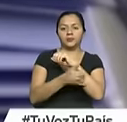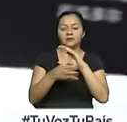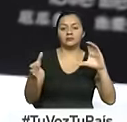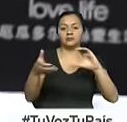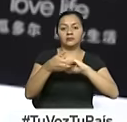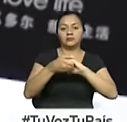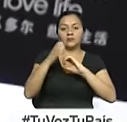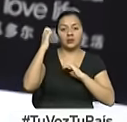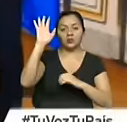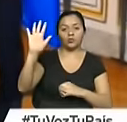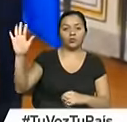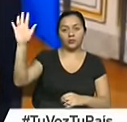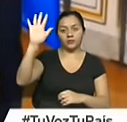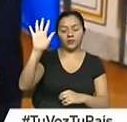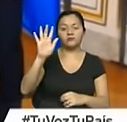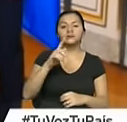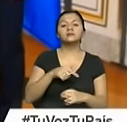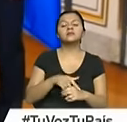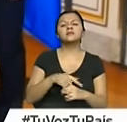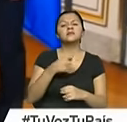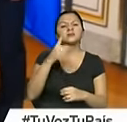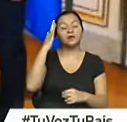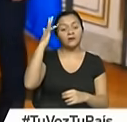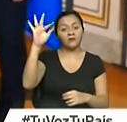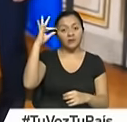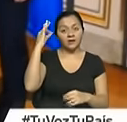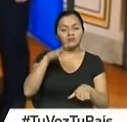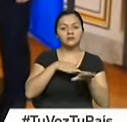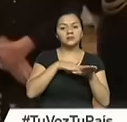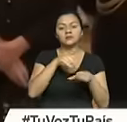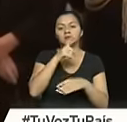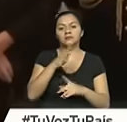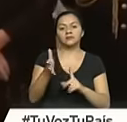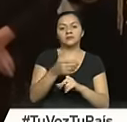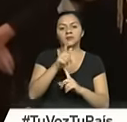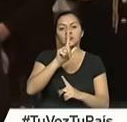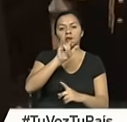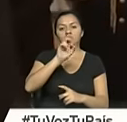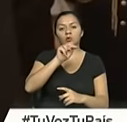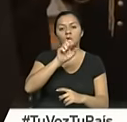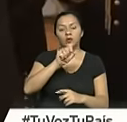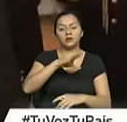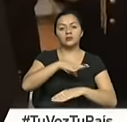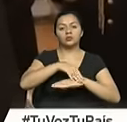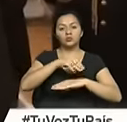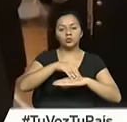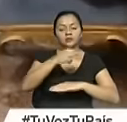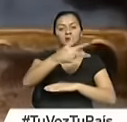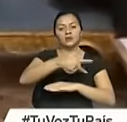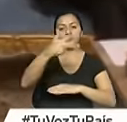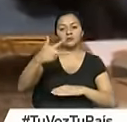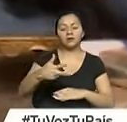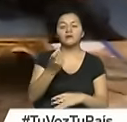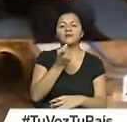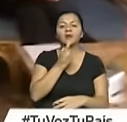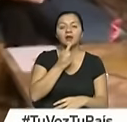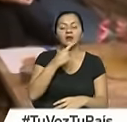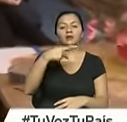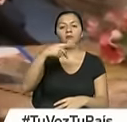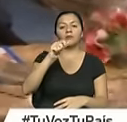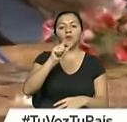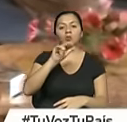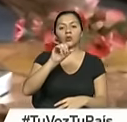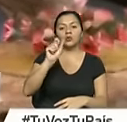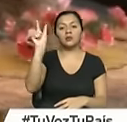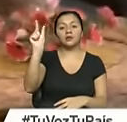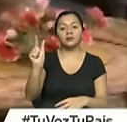Unión Europea. El respaldo de Francia se suma al alcanzado con Lituania, Suecia, Dinamarca, Finlandia, Polonia,